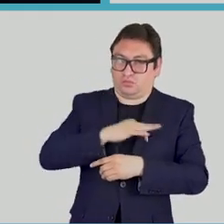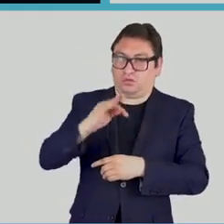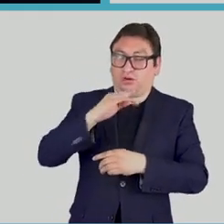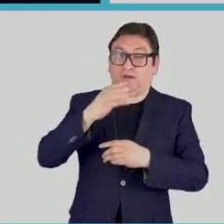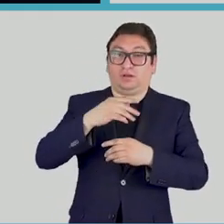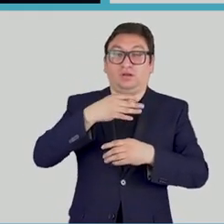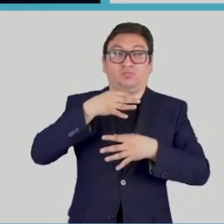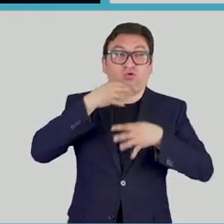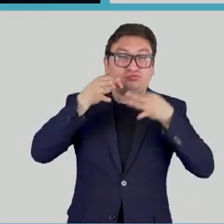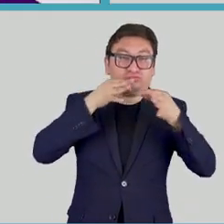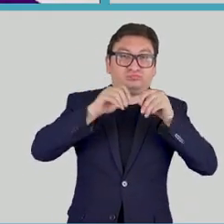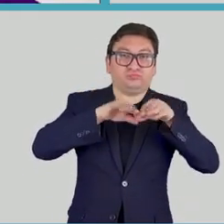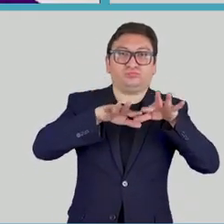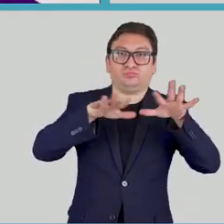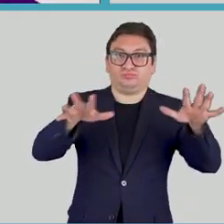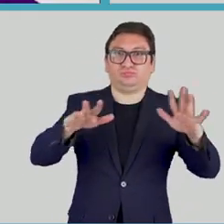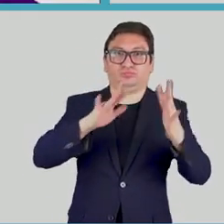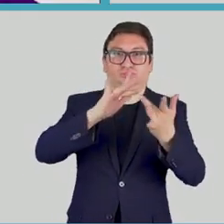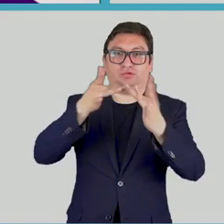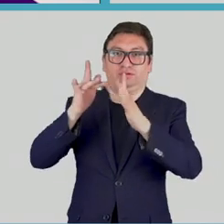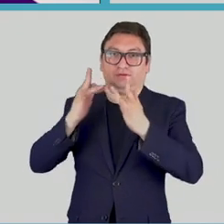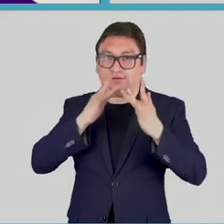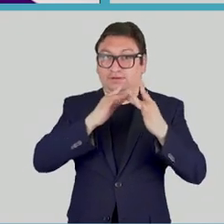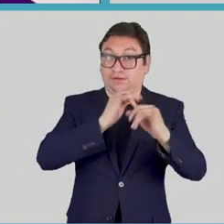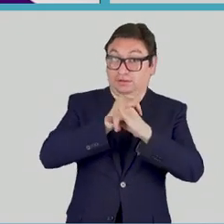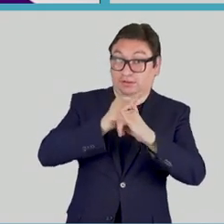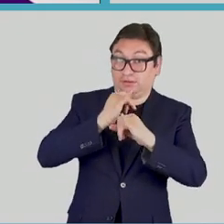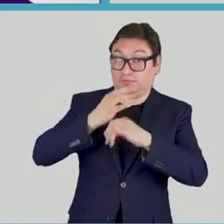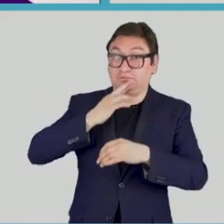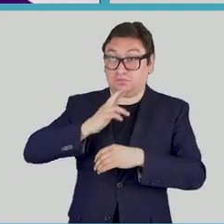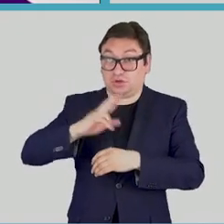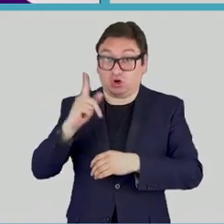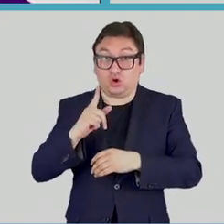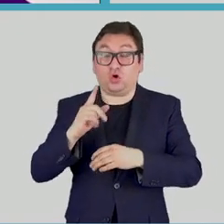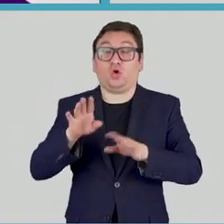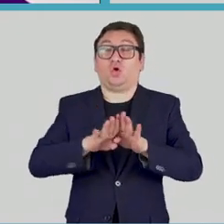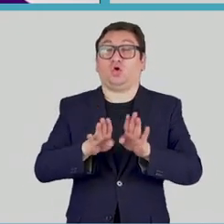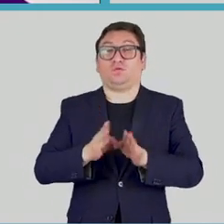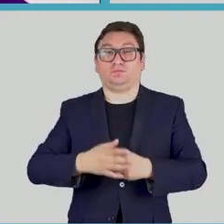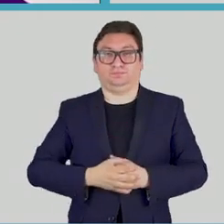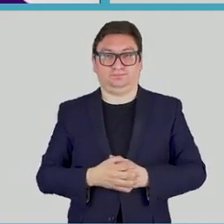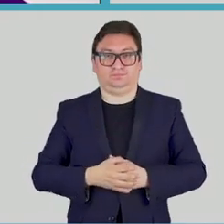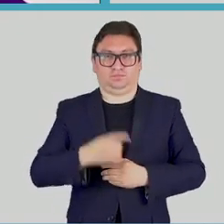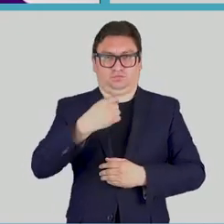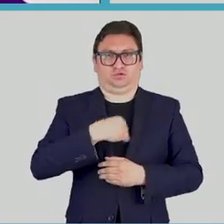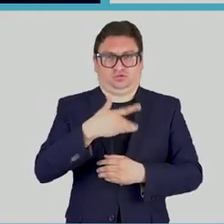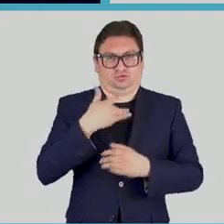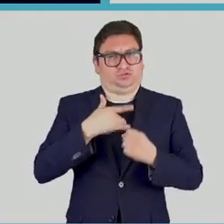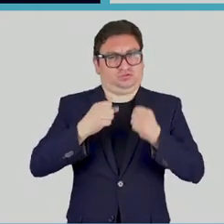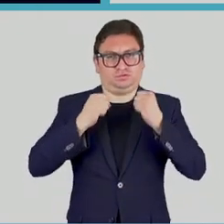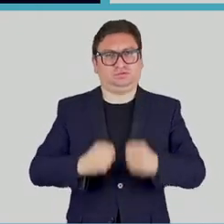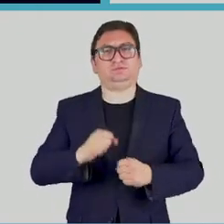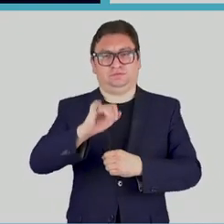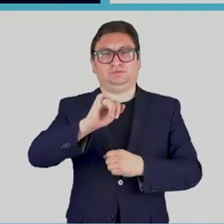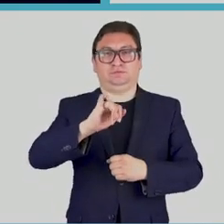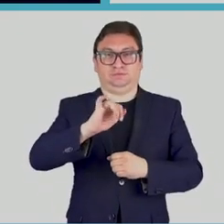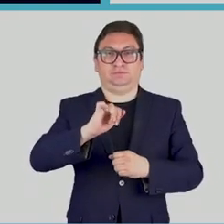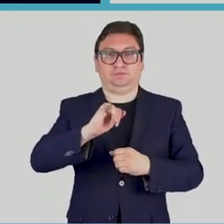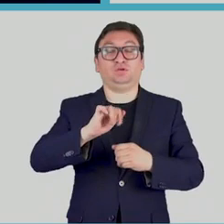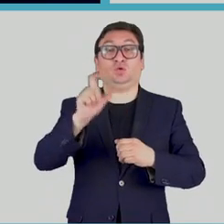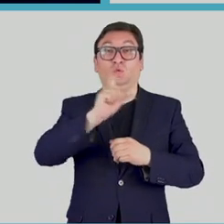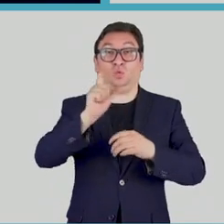esta narrativa cambie En las plataformas digitales o sea se abordará mejor el tema en las plataformas digitales estoy convencido de que sí